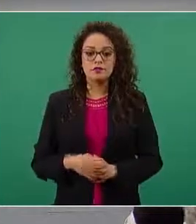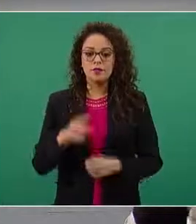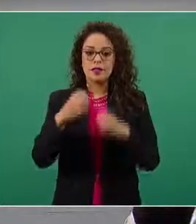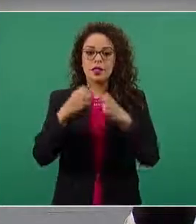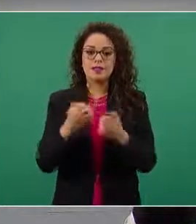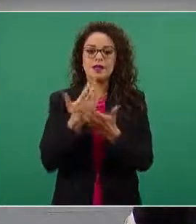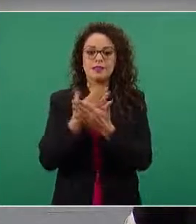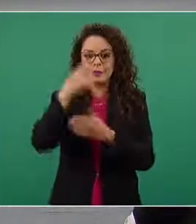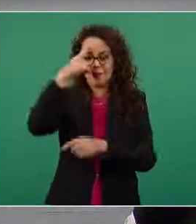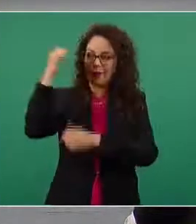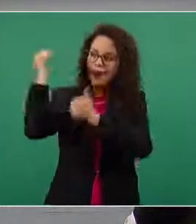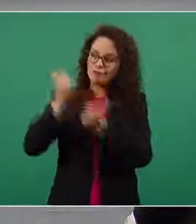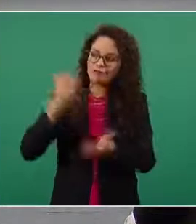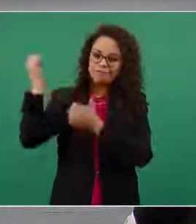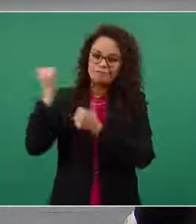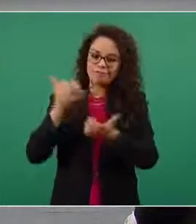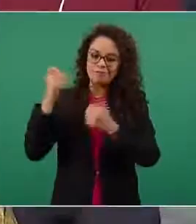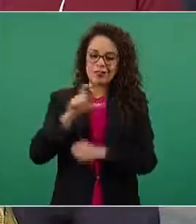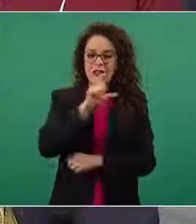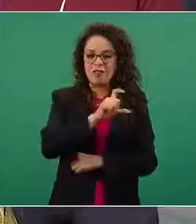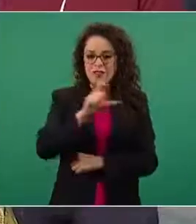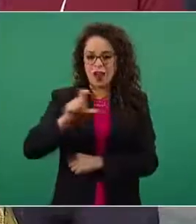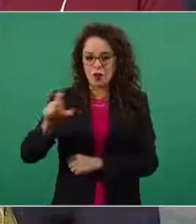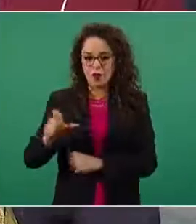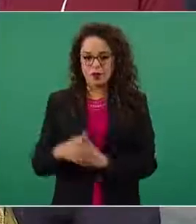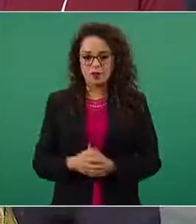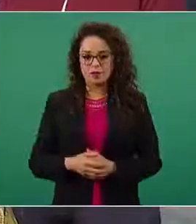vacunas. Ya informamos y vamos a seguir